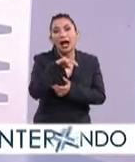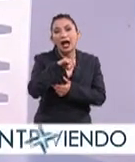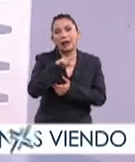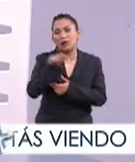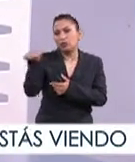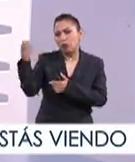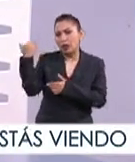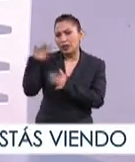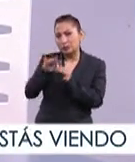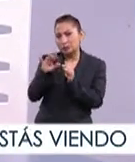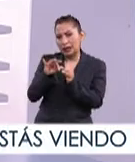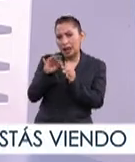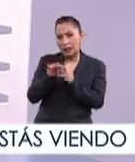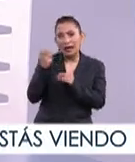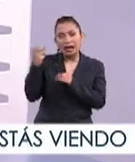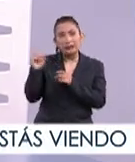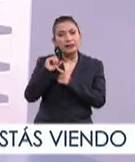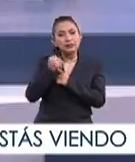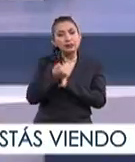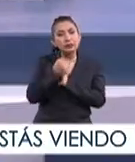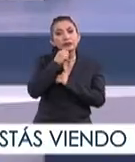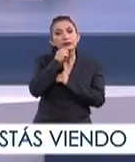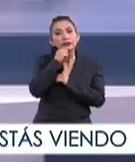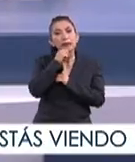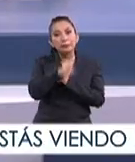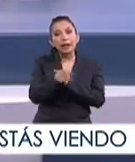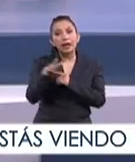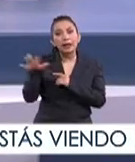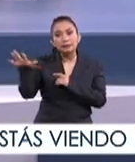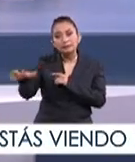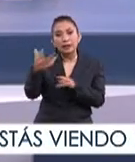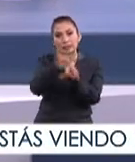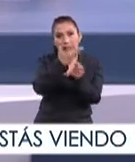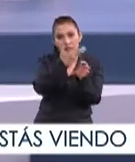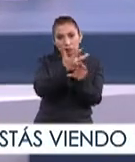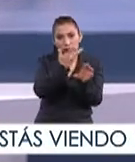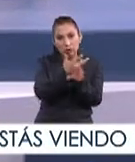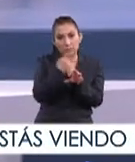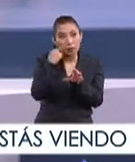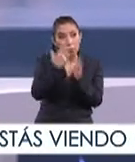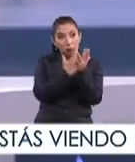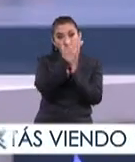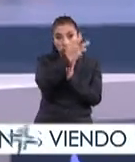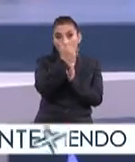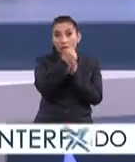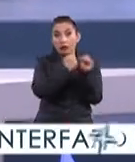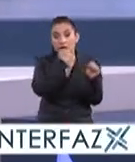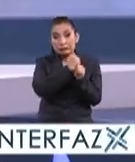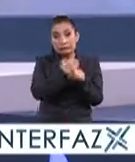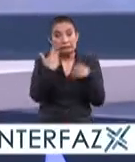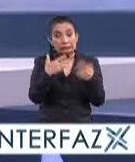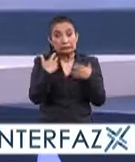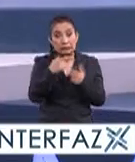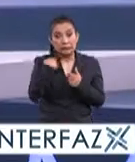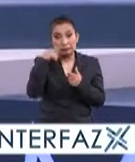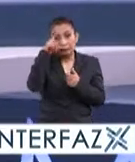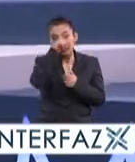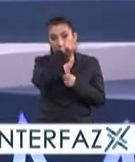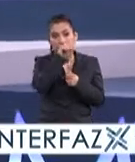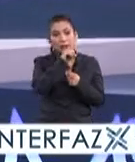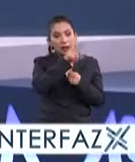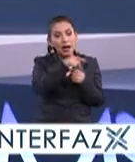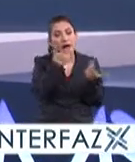nos platicabas que esta situación también en el lado americano se ha agudizado en los últimos años y que incluso se han abierto